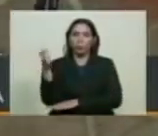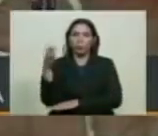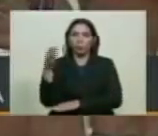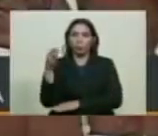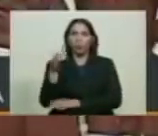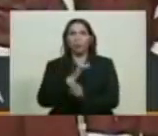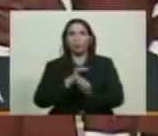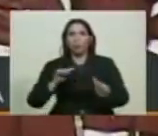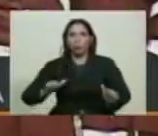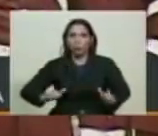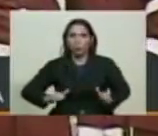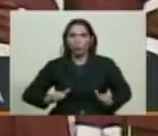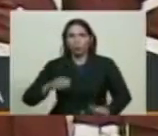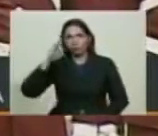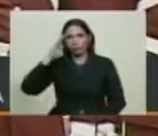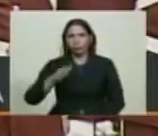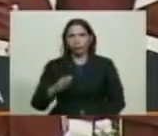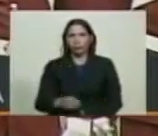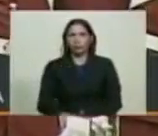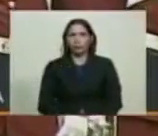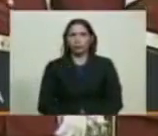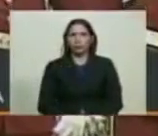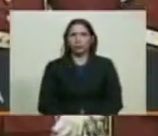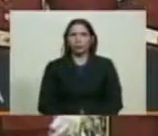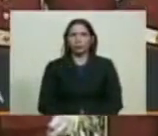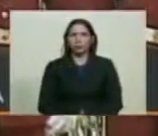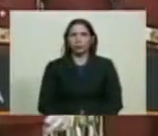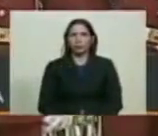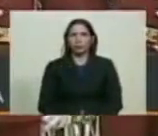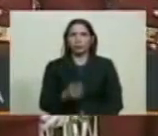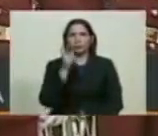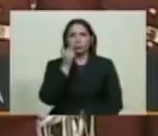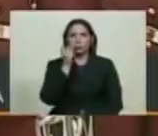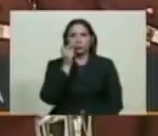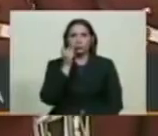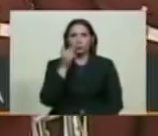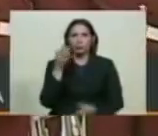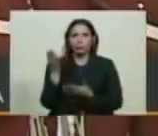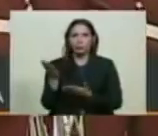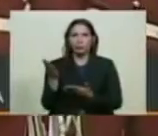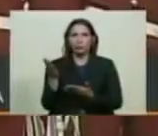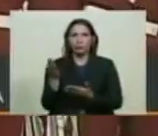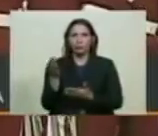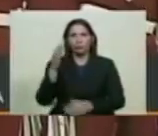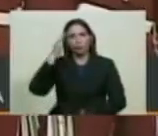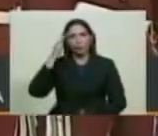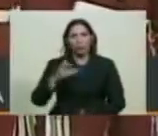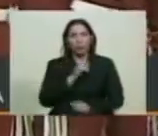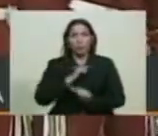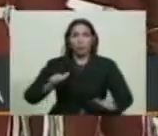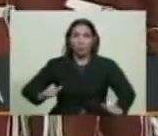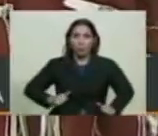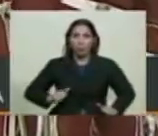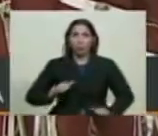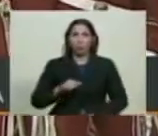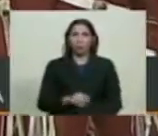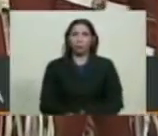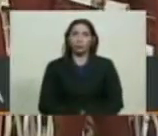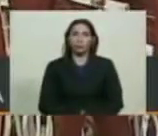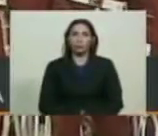Armada Bolivariana al señor almirante Giuseppe Alessandro Alessandra Lozima de Villa, comandante general de la Armada Bolivariana entrante.